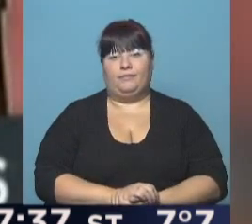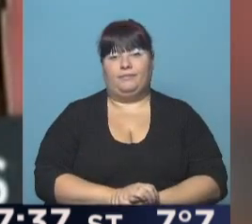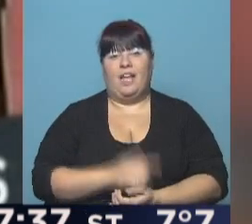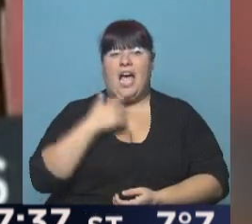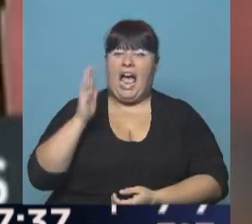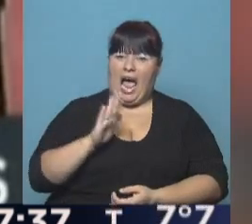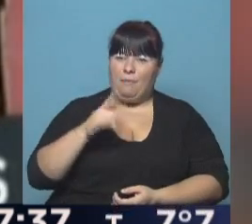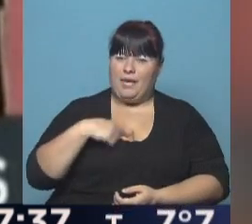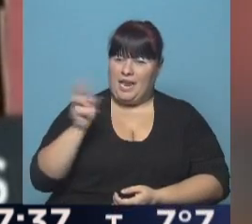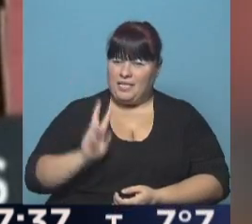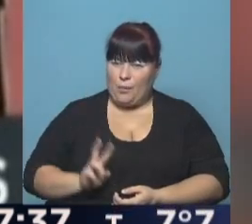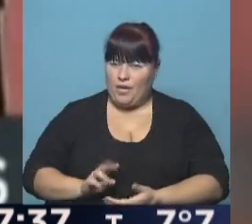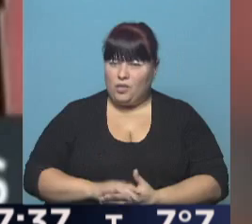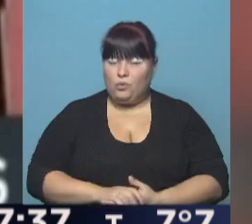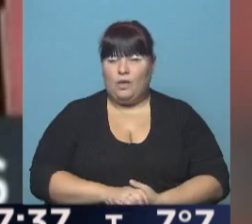amenazó a Venezuela.